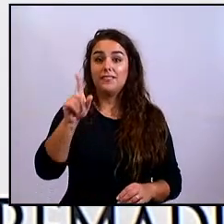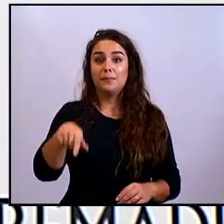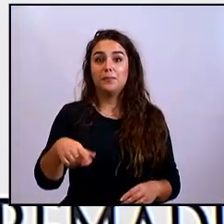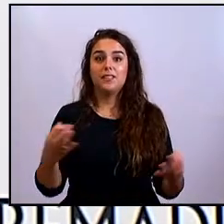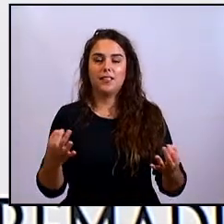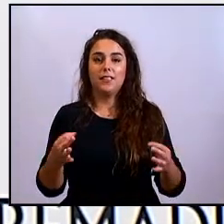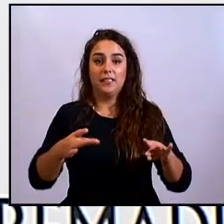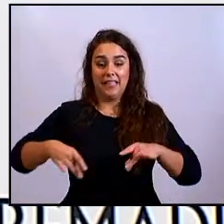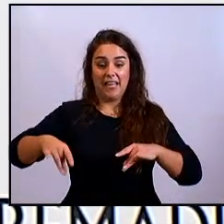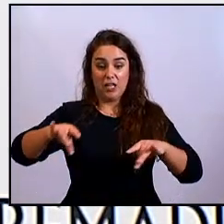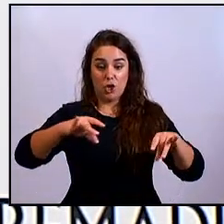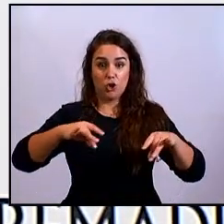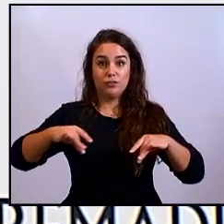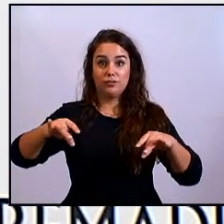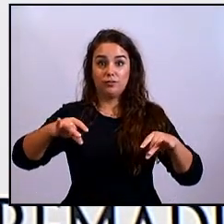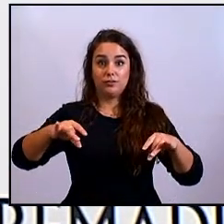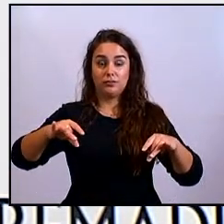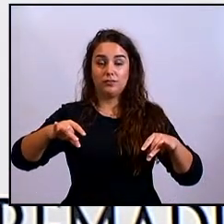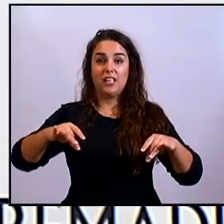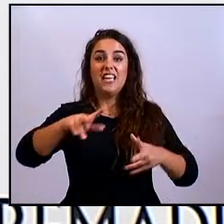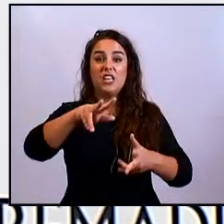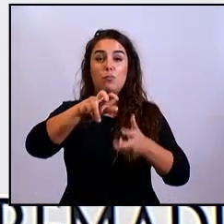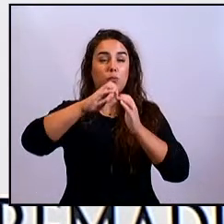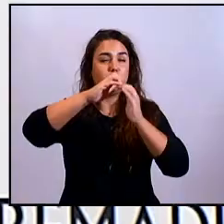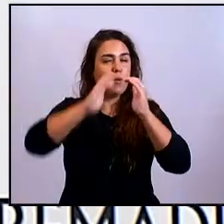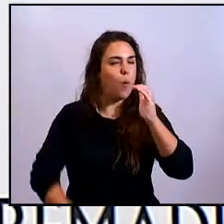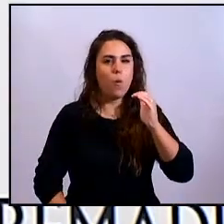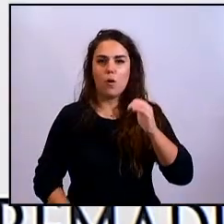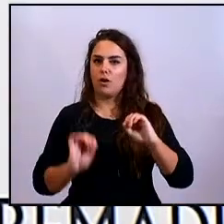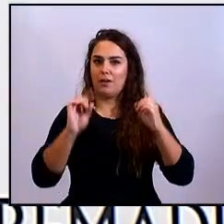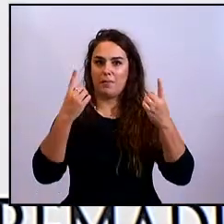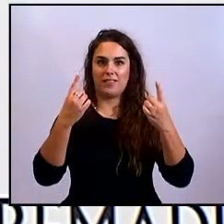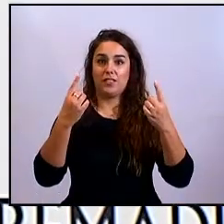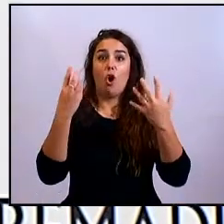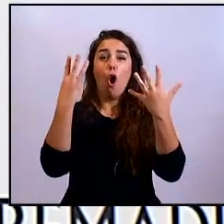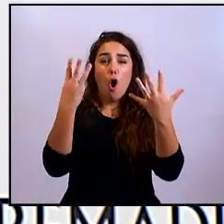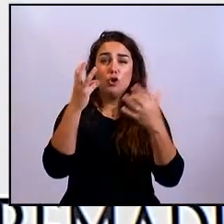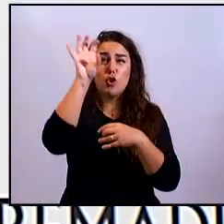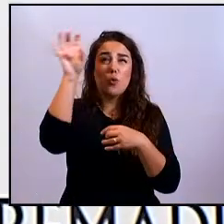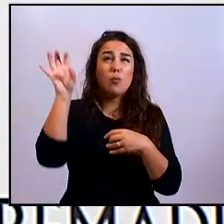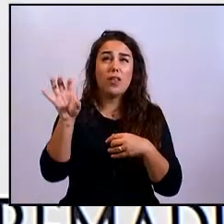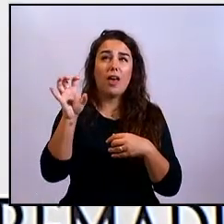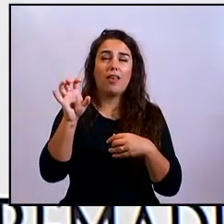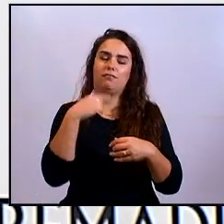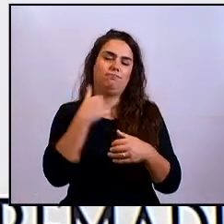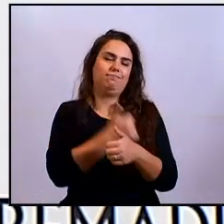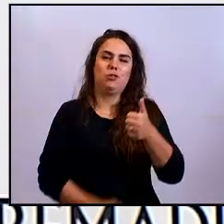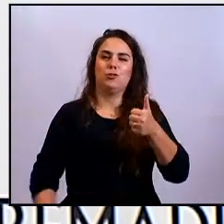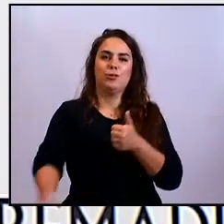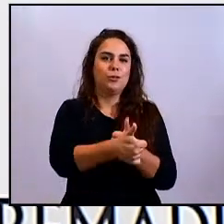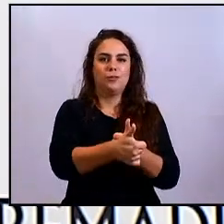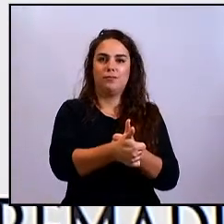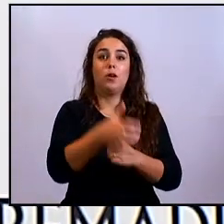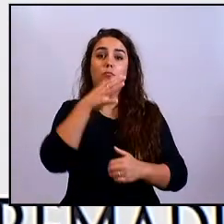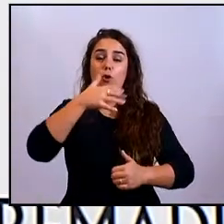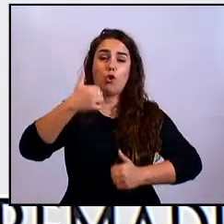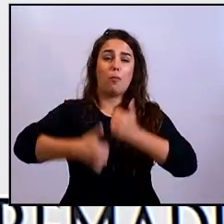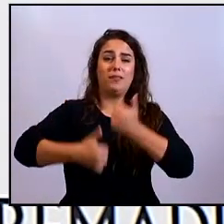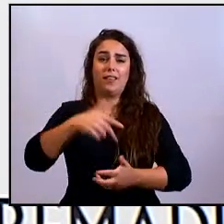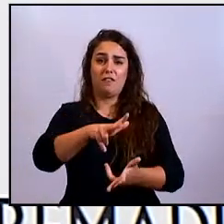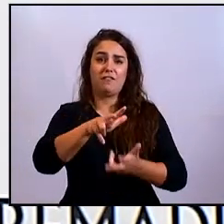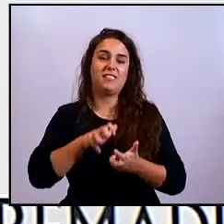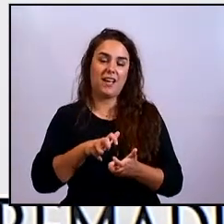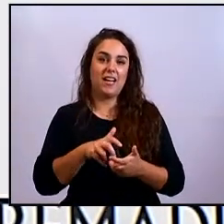la región que más ha bajado los impuestos, adelantando a 8 comunidades autónomas en el ranking de competitividad fiscal